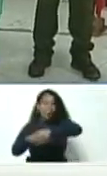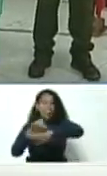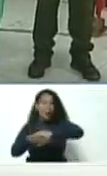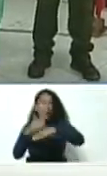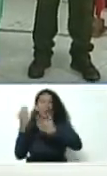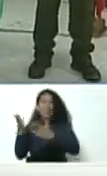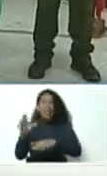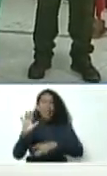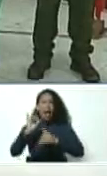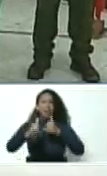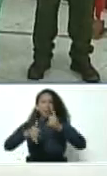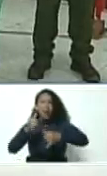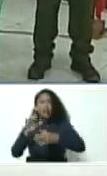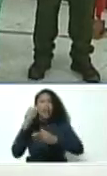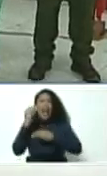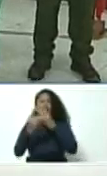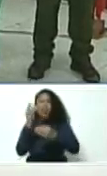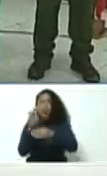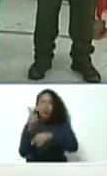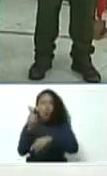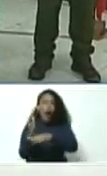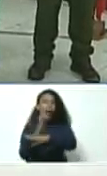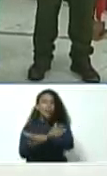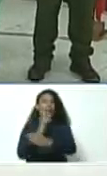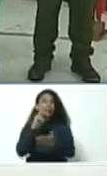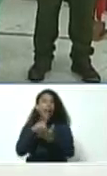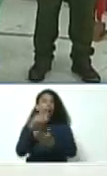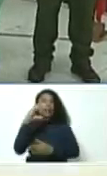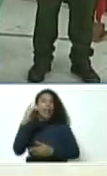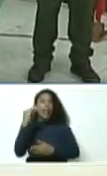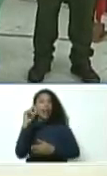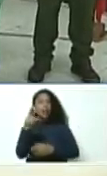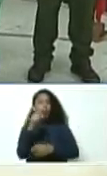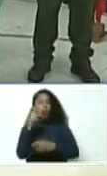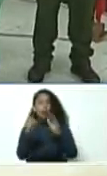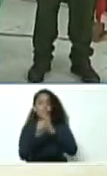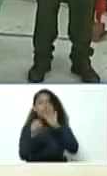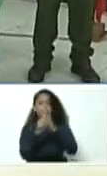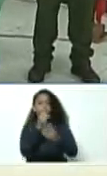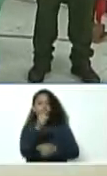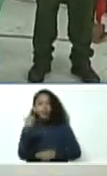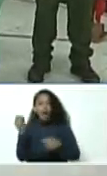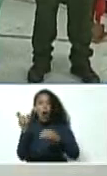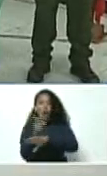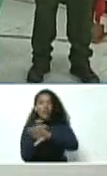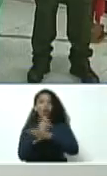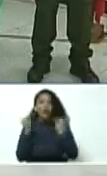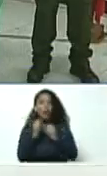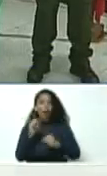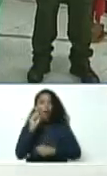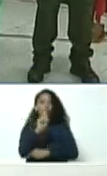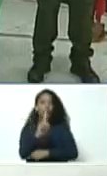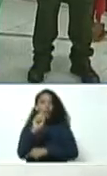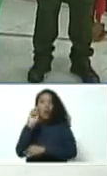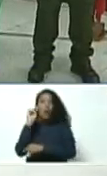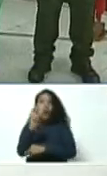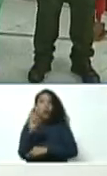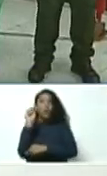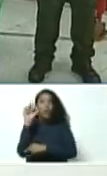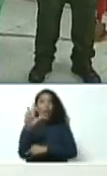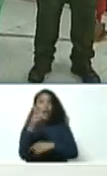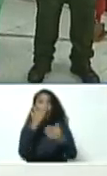¿Qué hiciste antes de llegar al CDI? Vamos a dar la palabra a Jason, a la cuenta de tres. Uno,